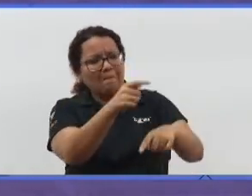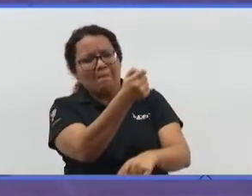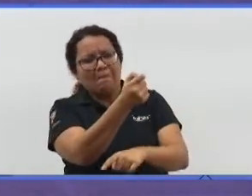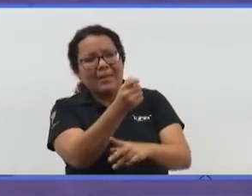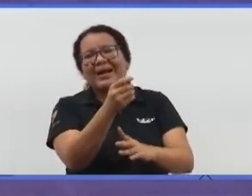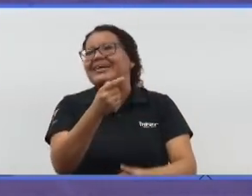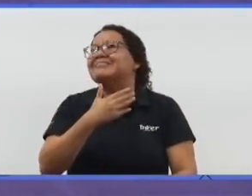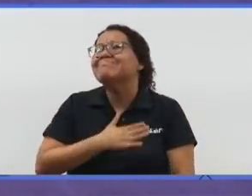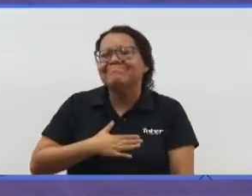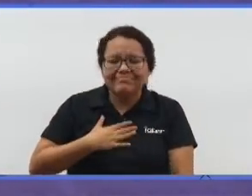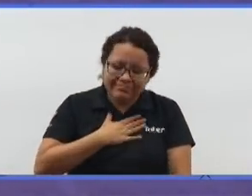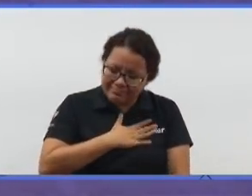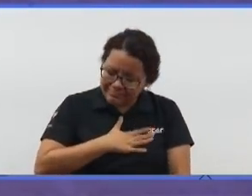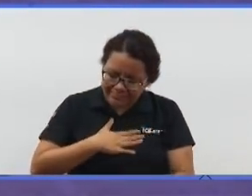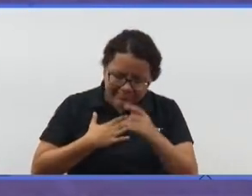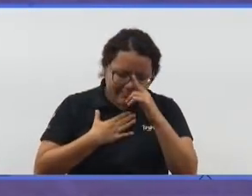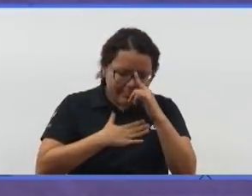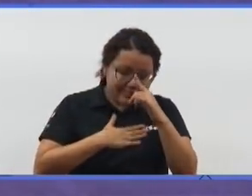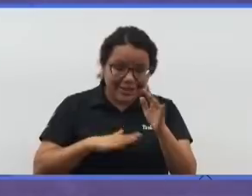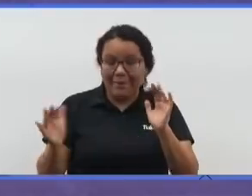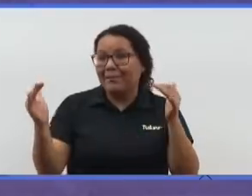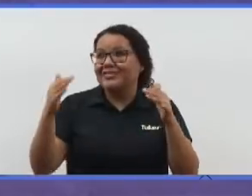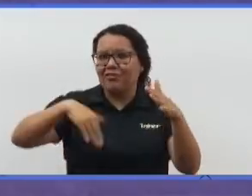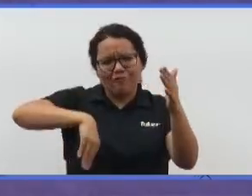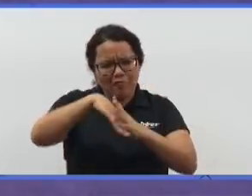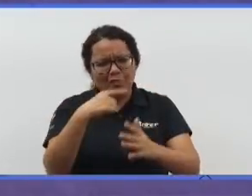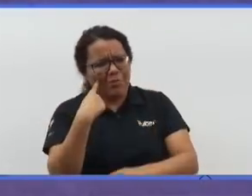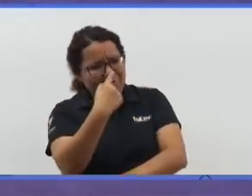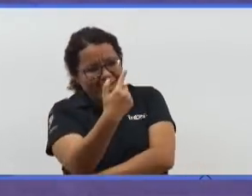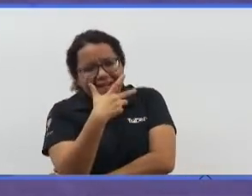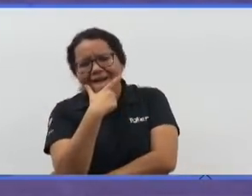como vemos los partidos de fútbol de la liga